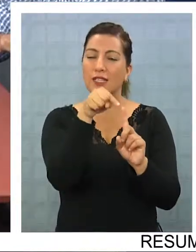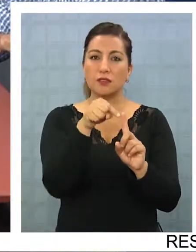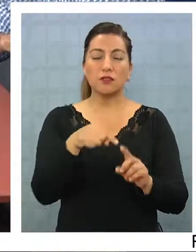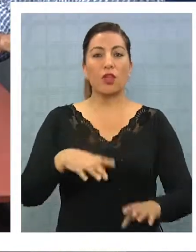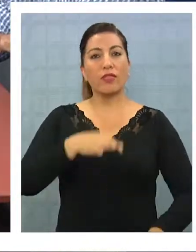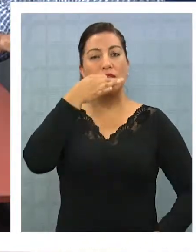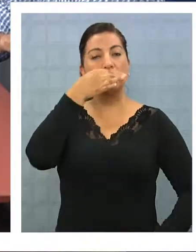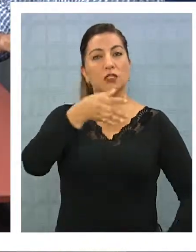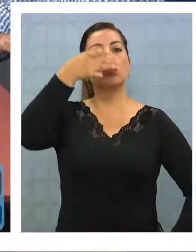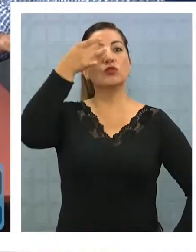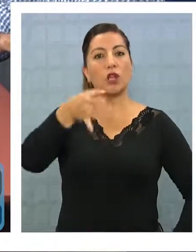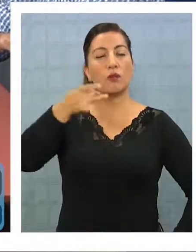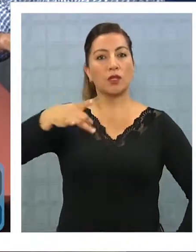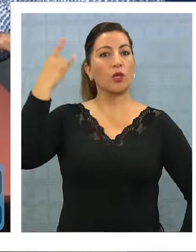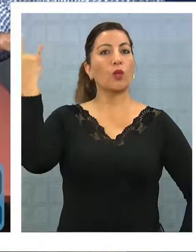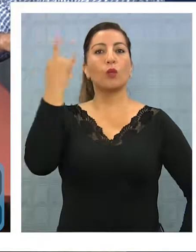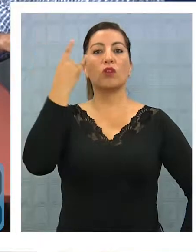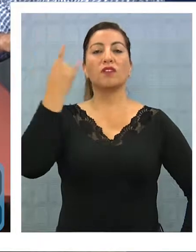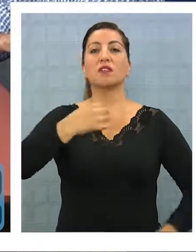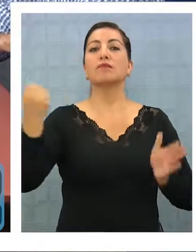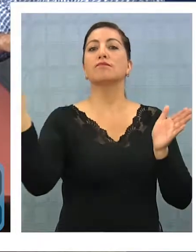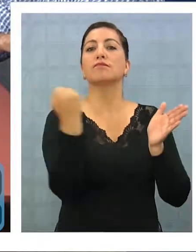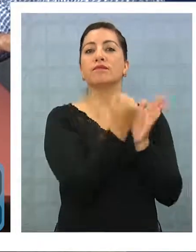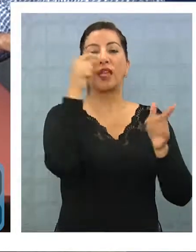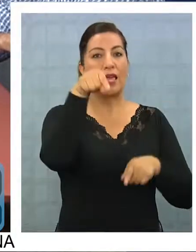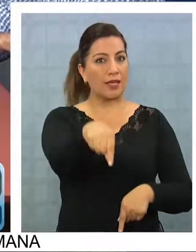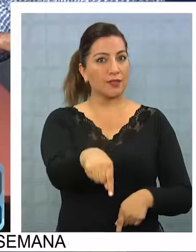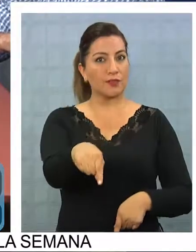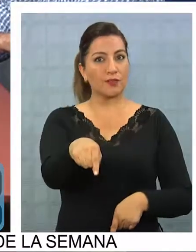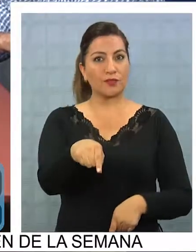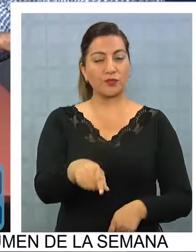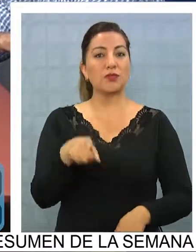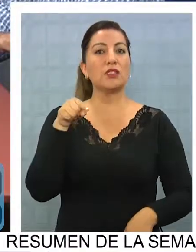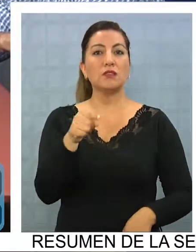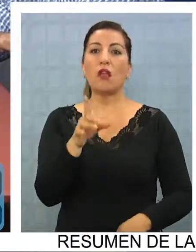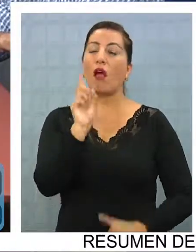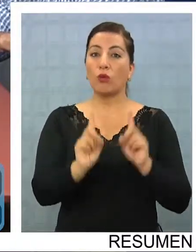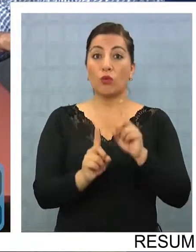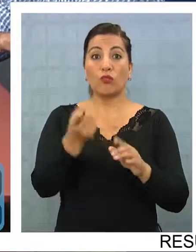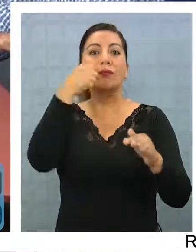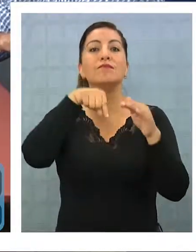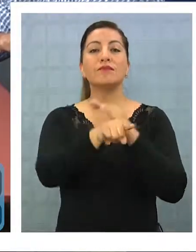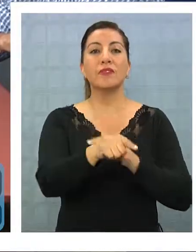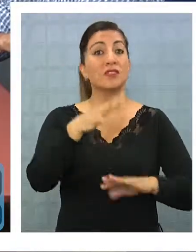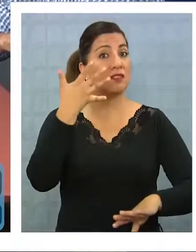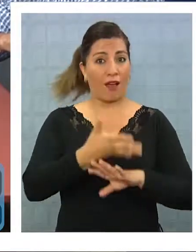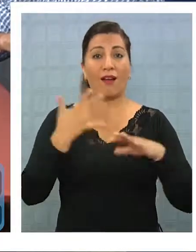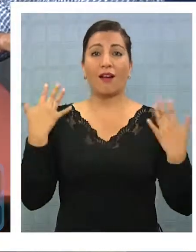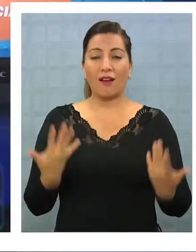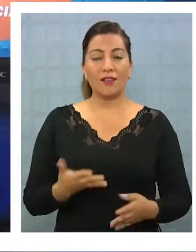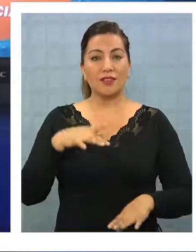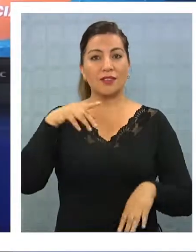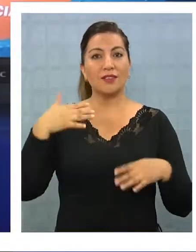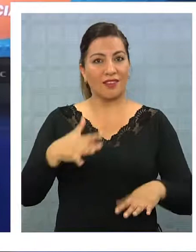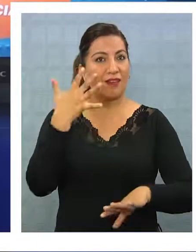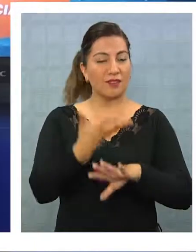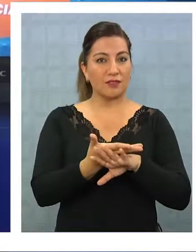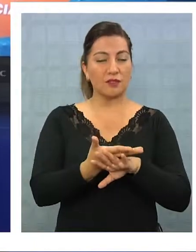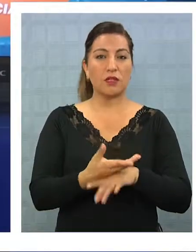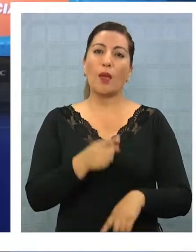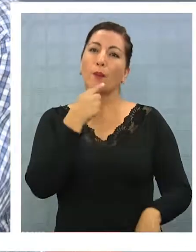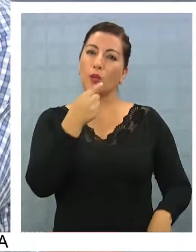decir, mire, solamente universidades acreditadas de tal manera van a poder entrar, y eso ya existe. Entonces tampoco... No puede